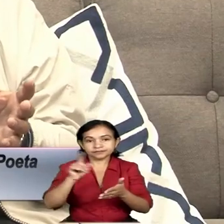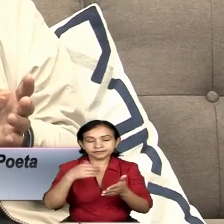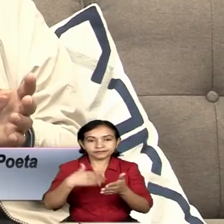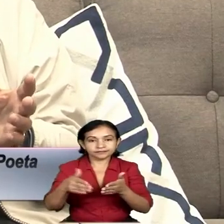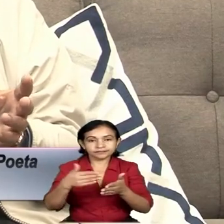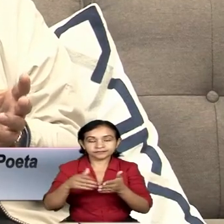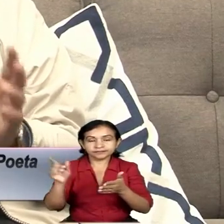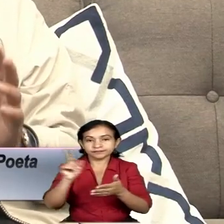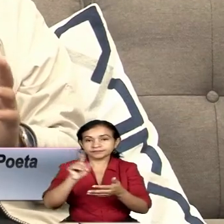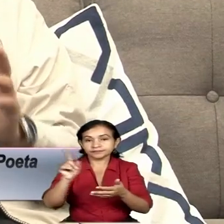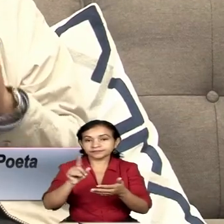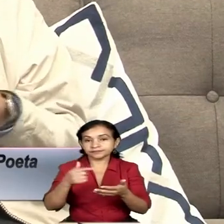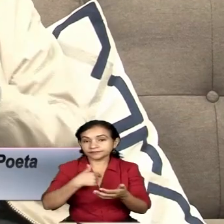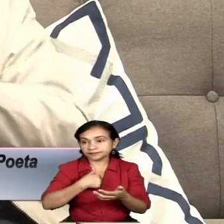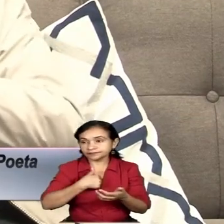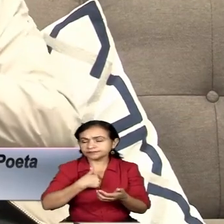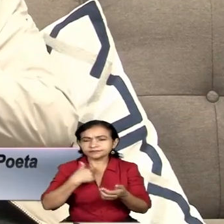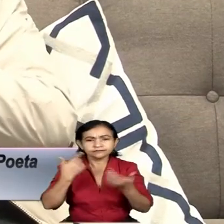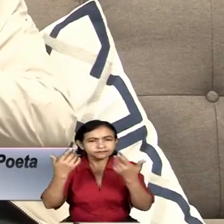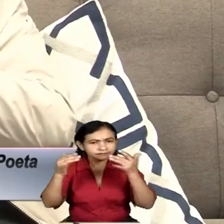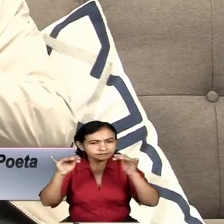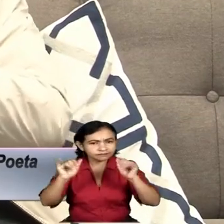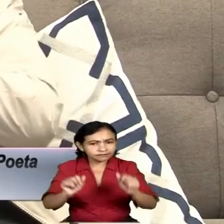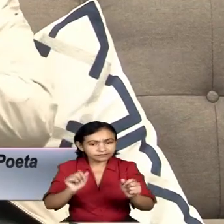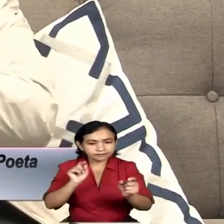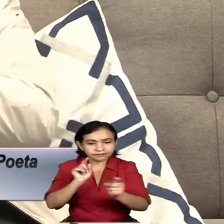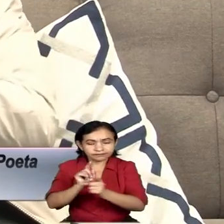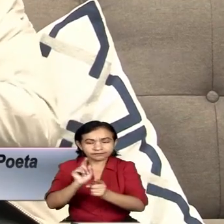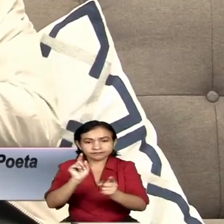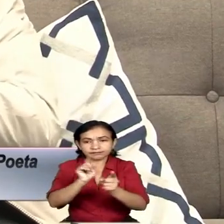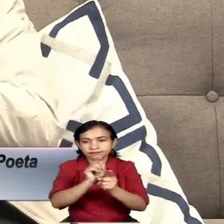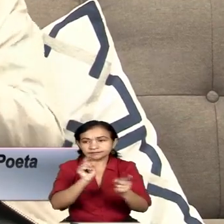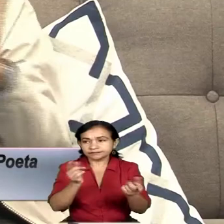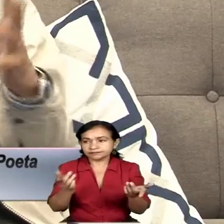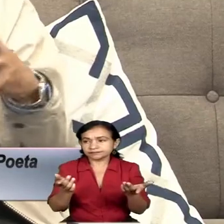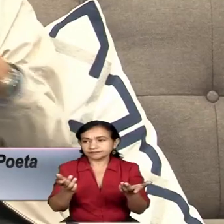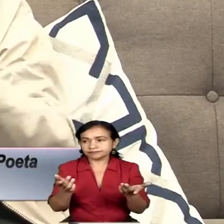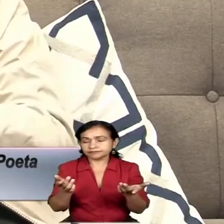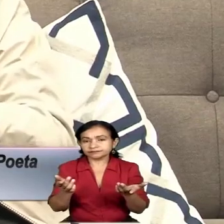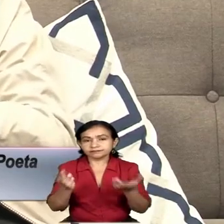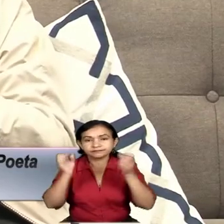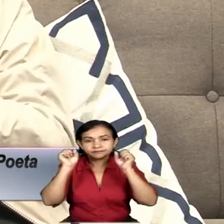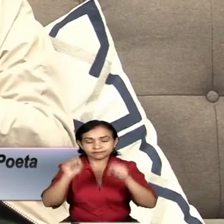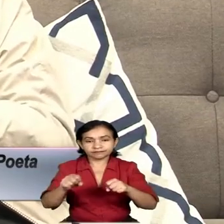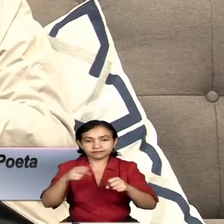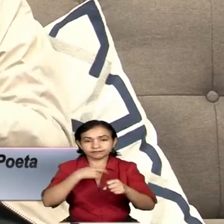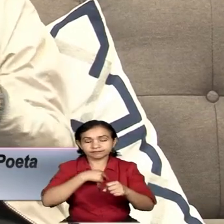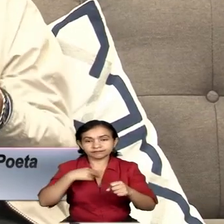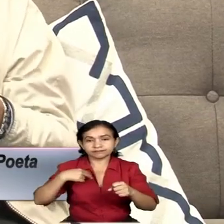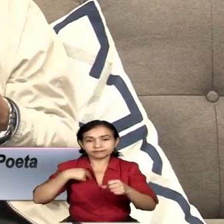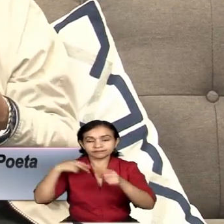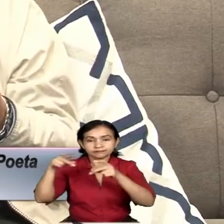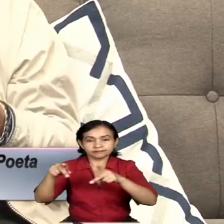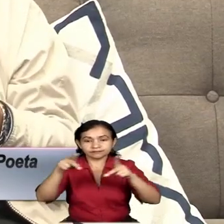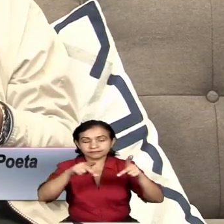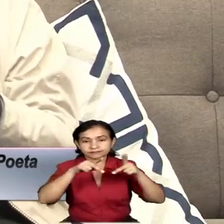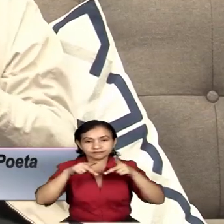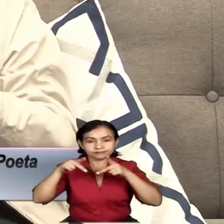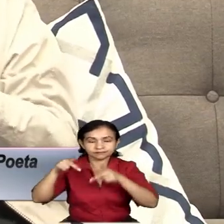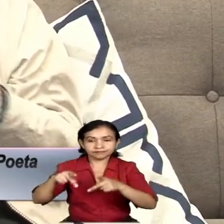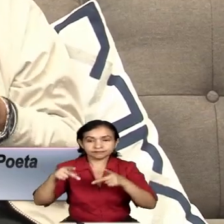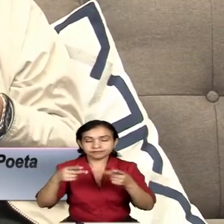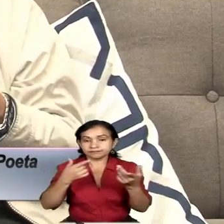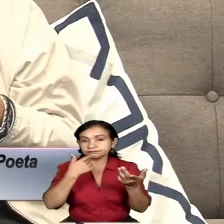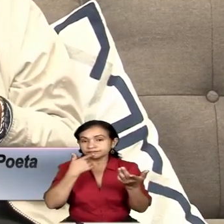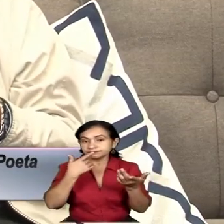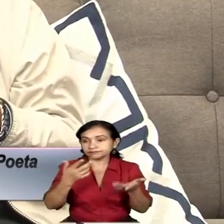no es fácil. Pero yo he encontrado, fíjate, que en la juventud una capacidad de absorción de esa lucha. Por